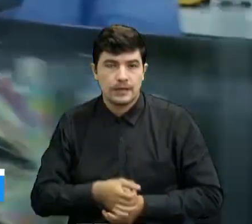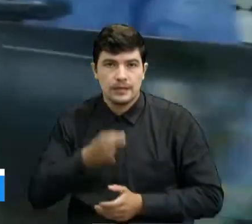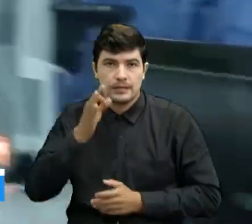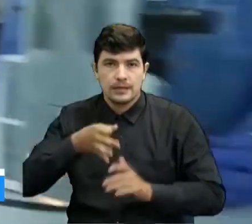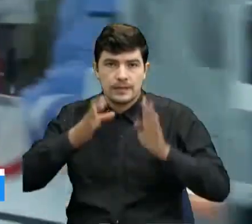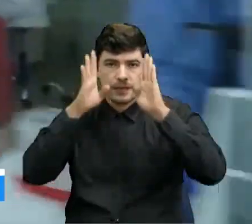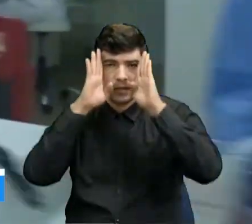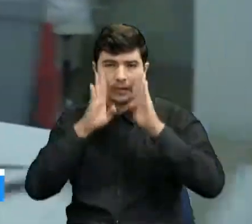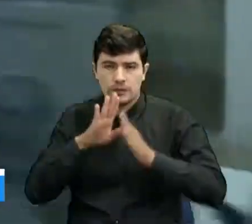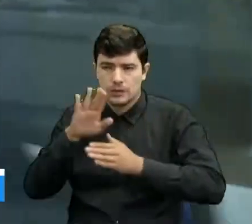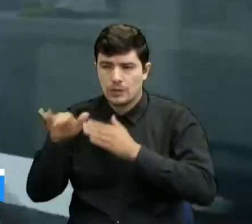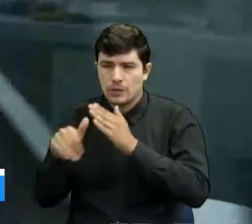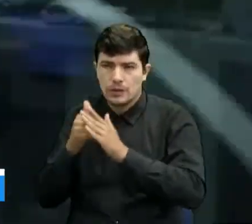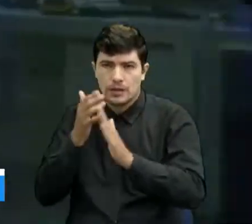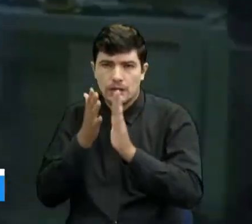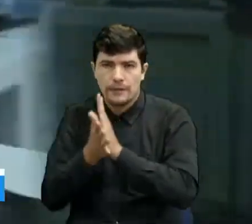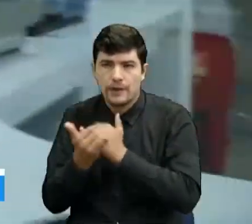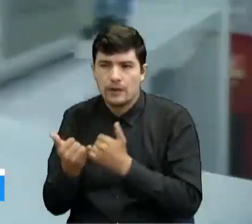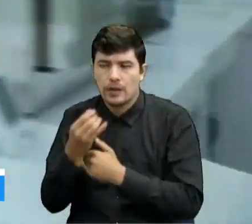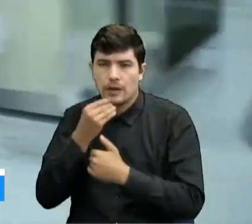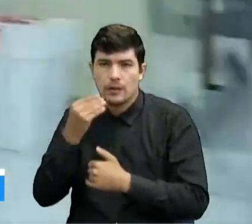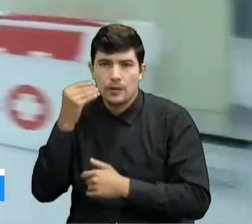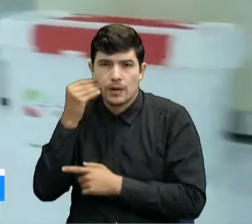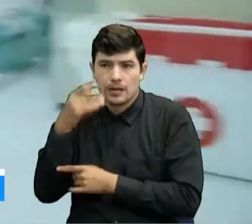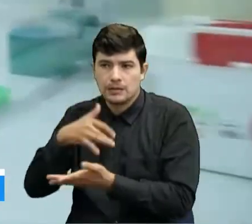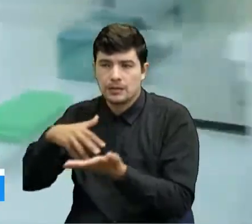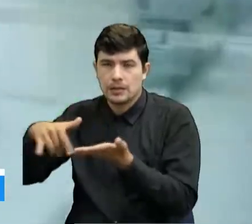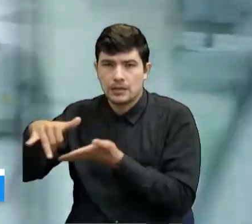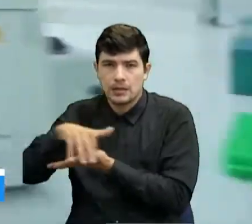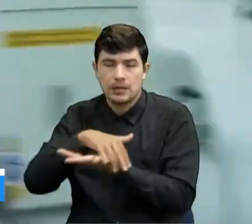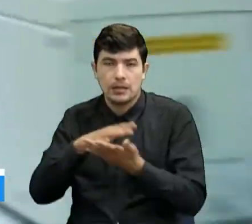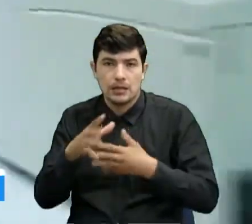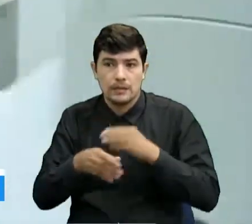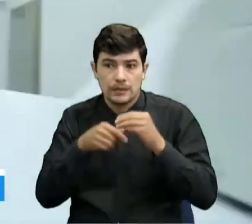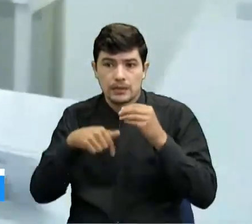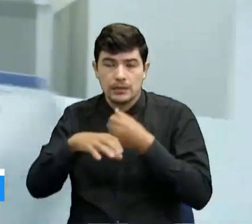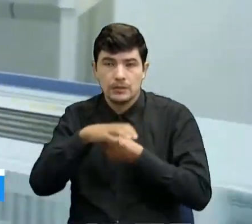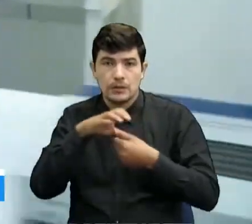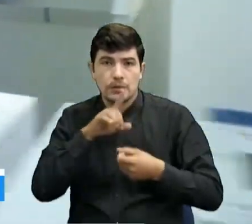llevar esta información a los hogares santandereanos y bumangueses. Muy amable.